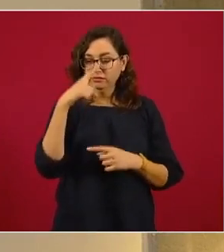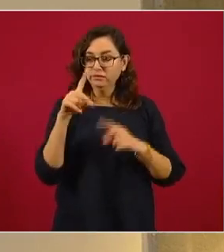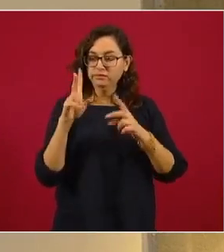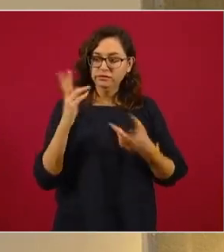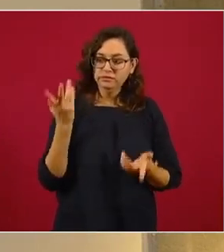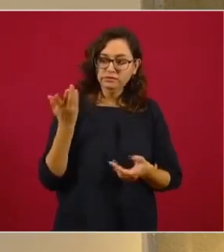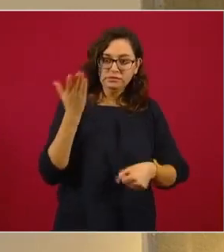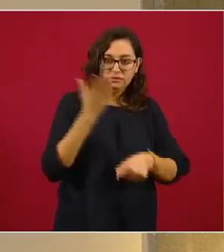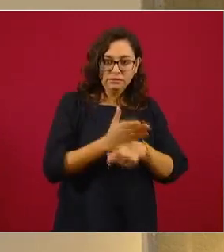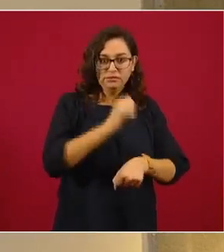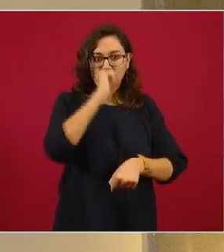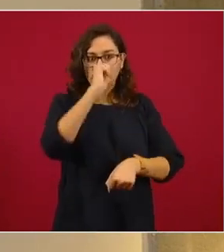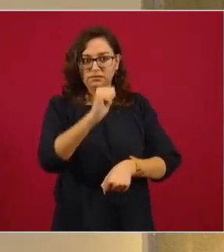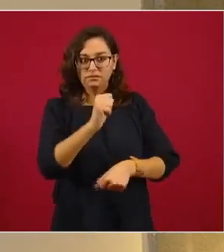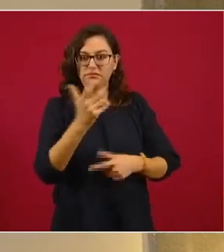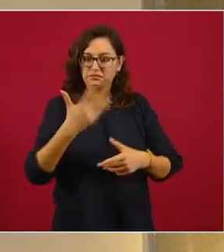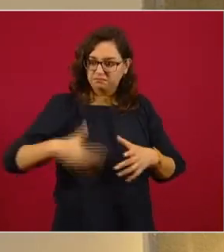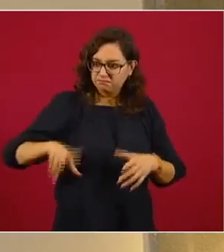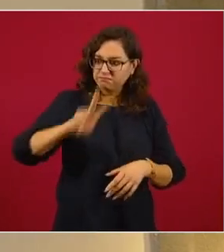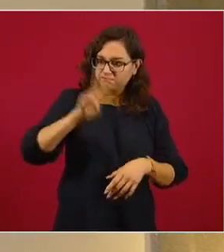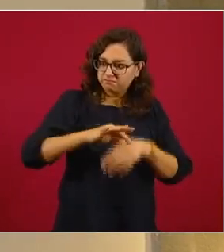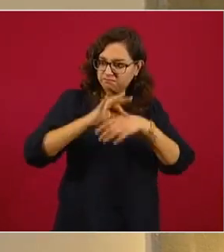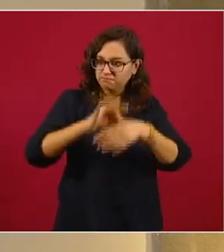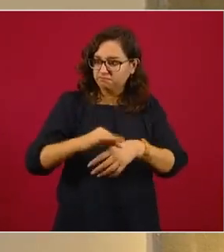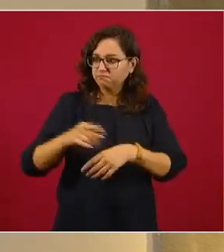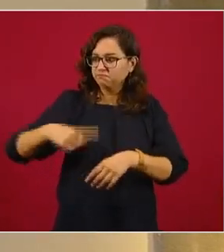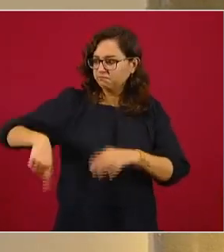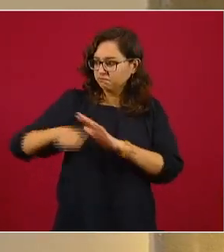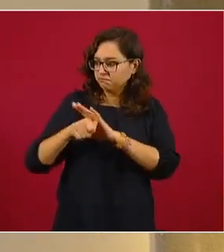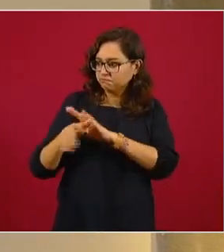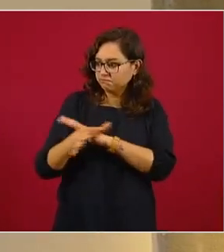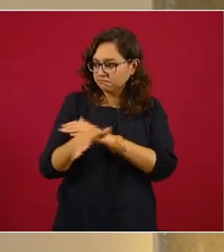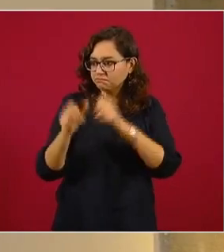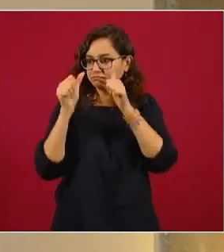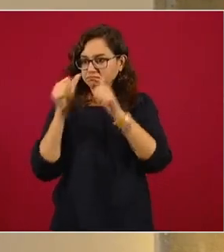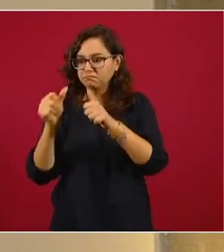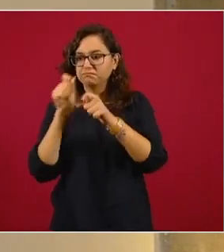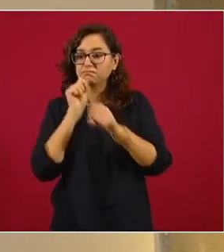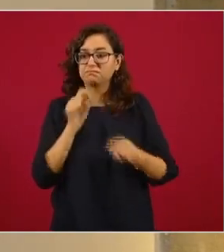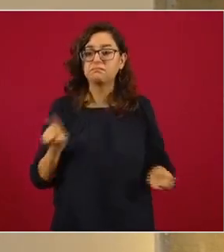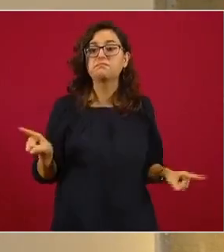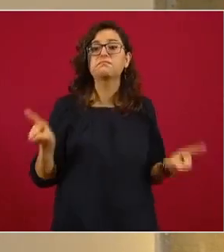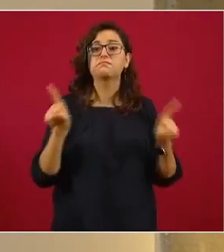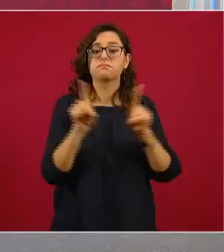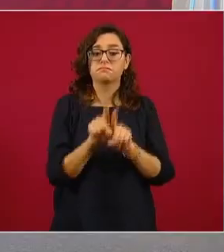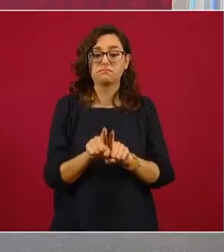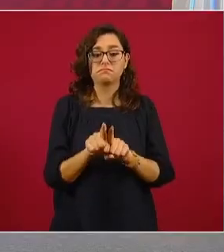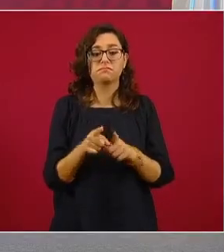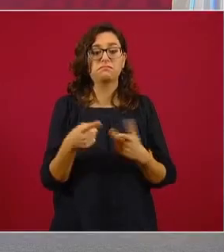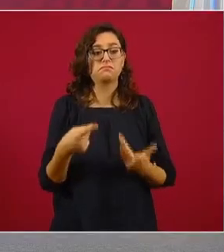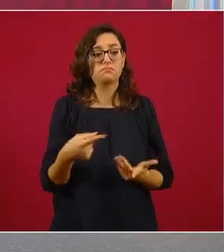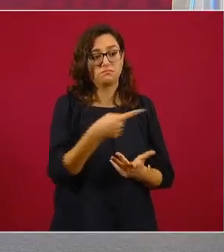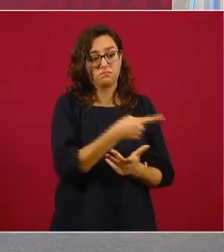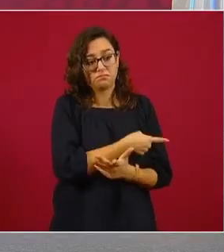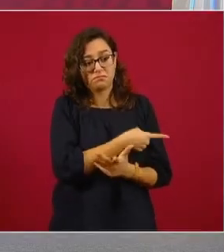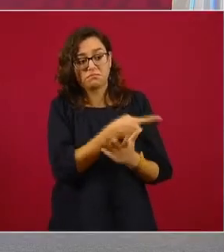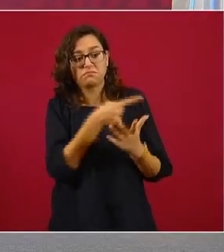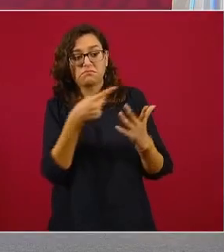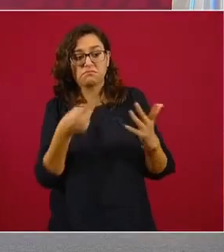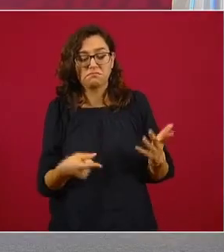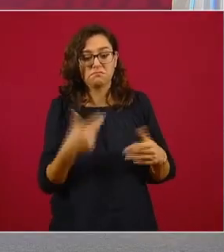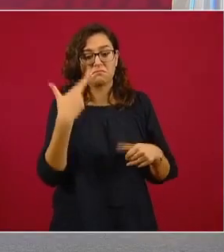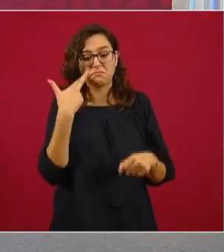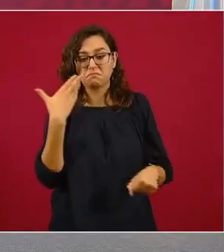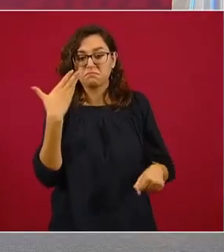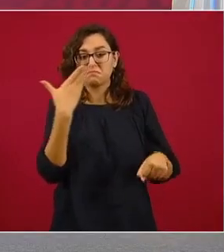jóvenes desaparecidos de Ayotzinapa. Que se castigue a los que resulten responsables, pero que la presidencia se abstenga de